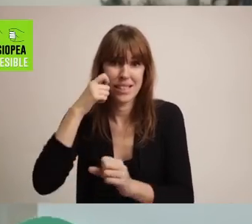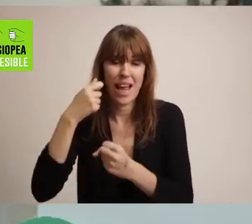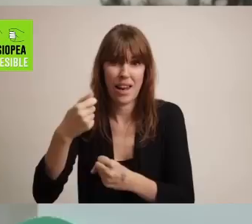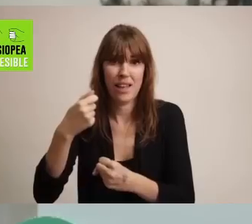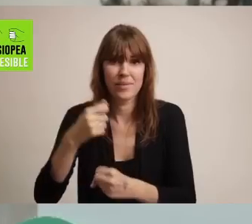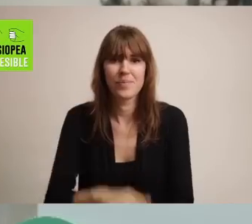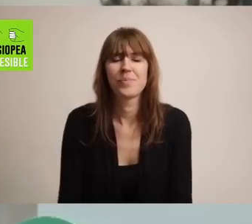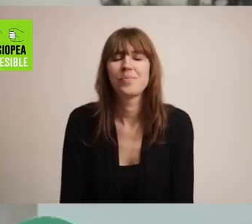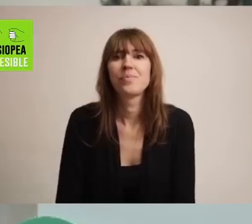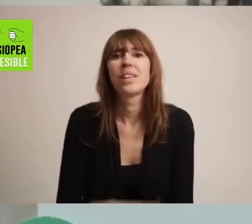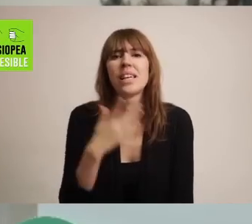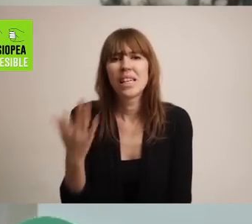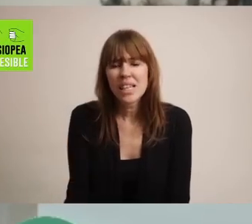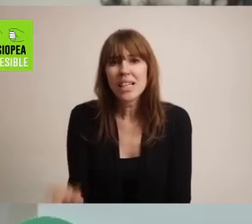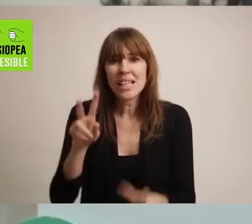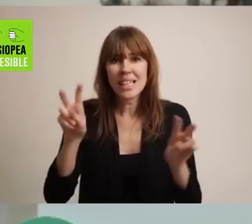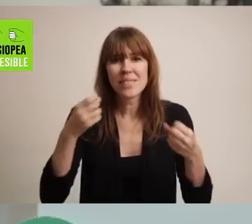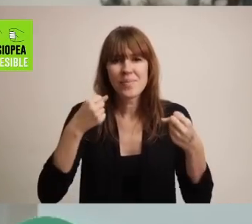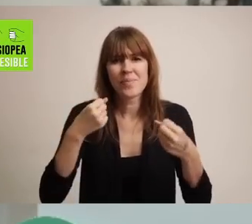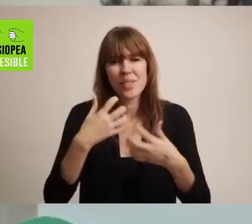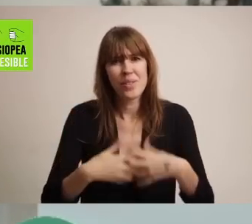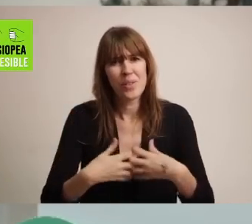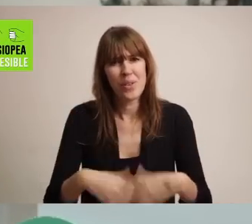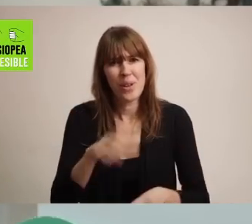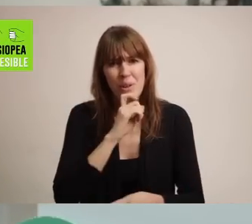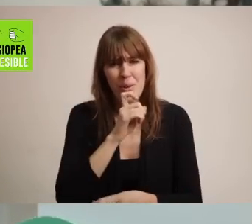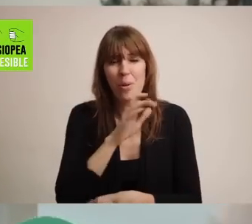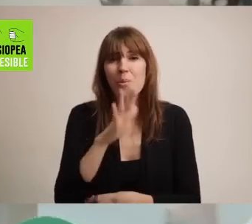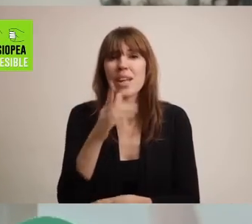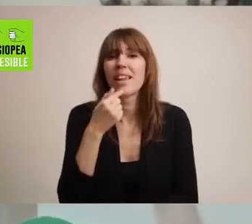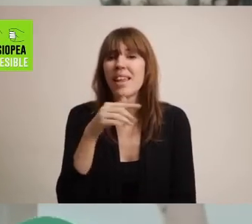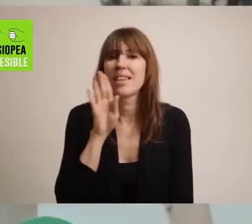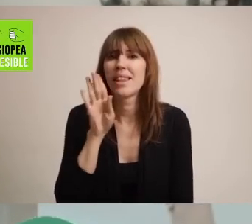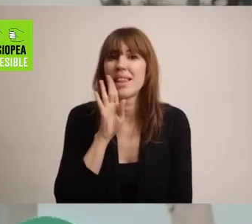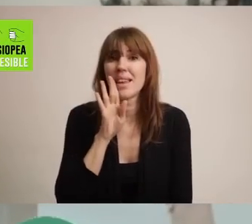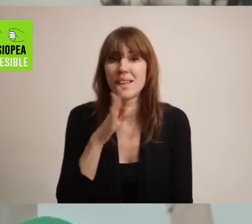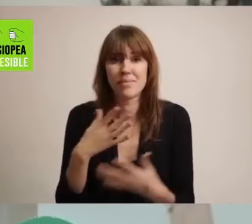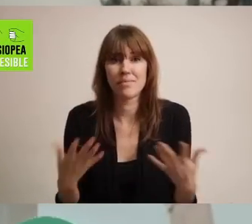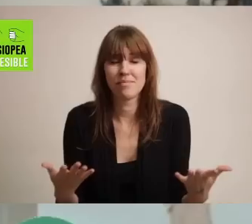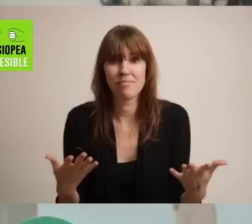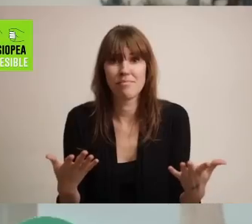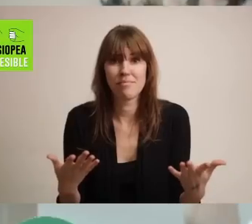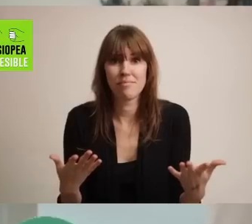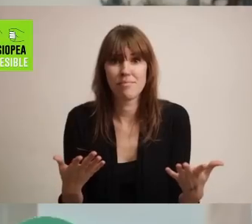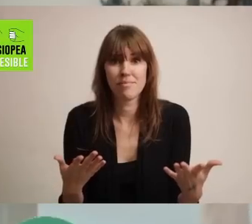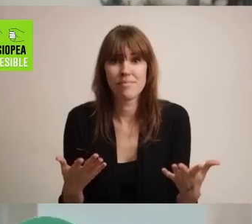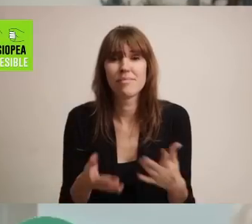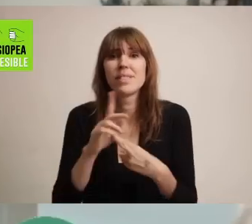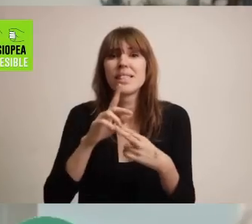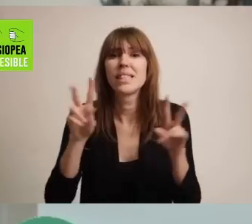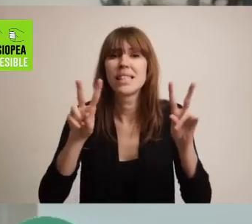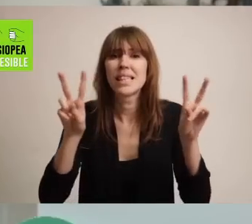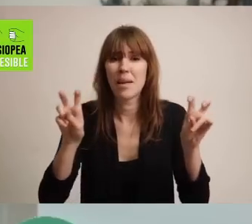¿Cómo funciona esto de la energía? Porque él decía que no hacía falta más que proyectar esa